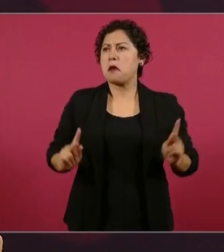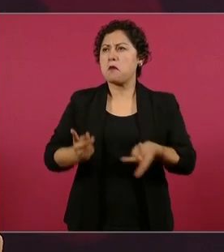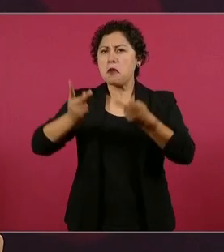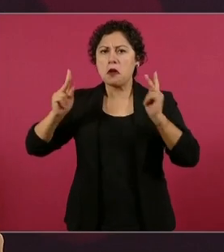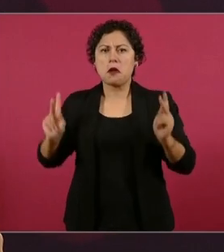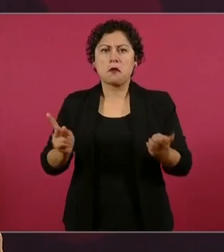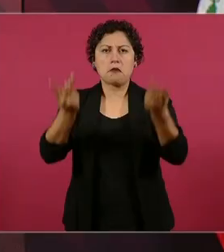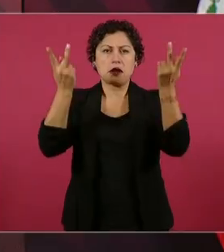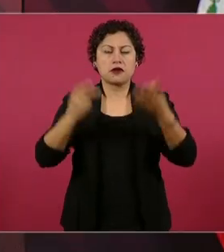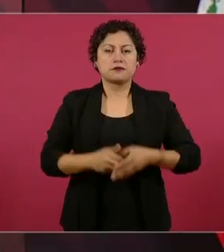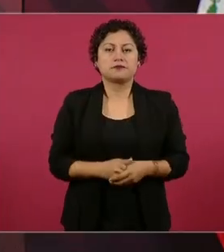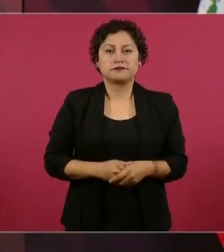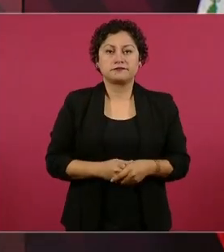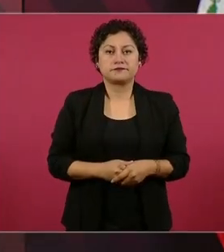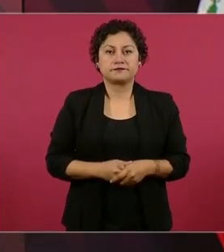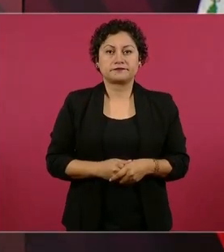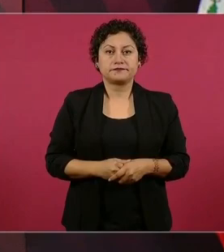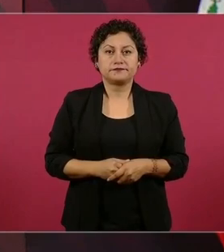No